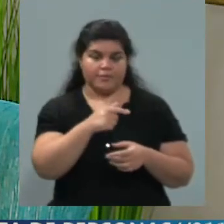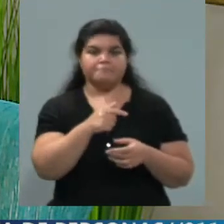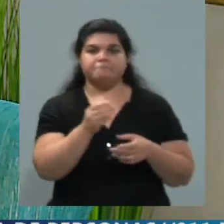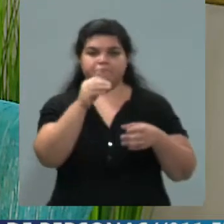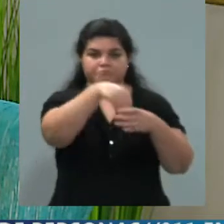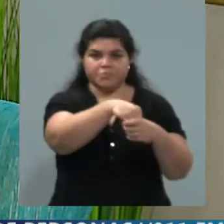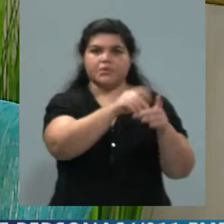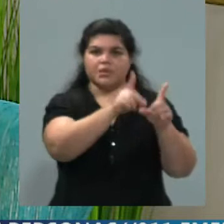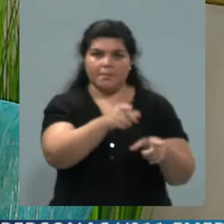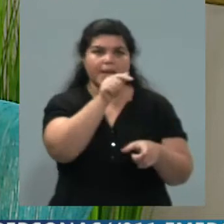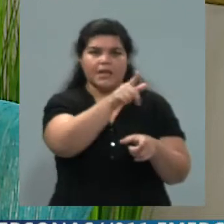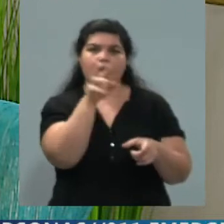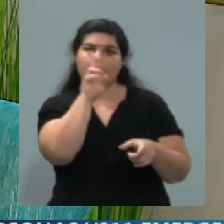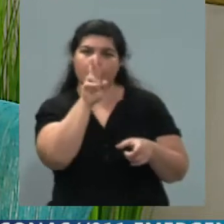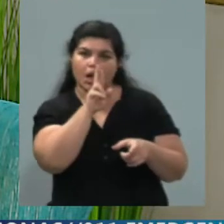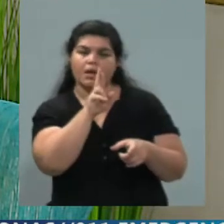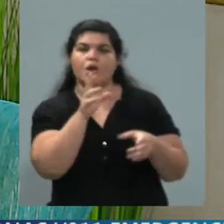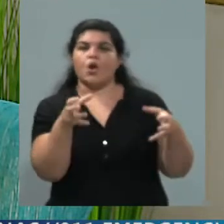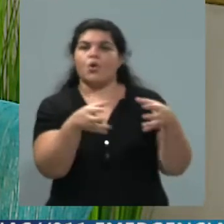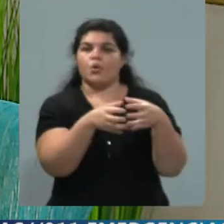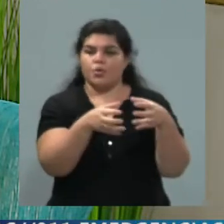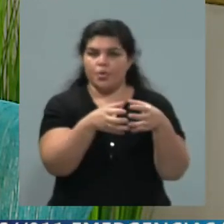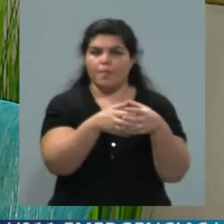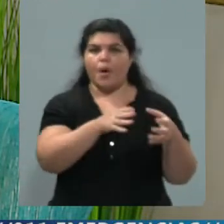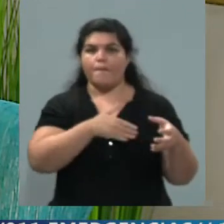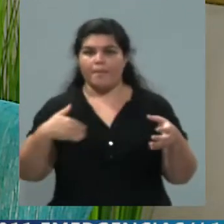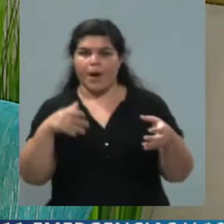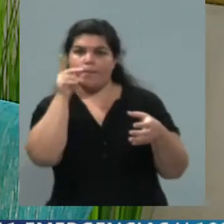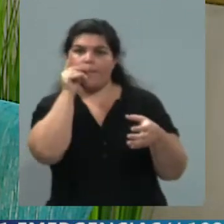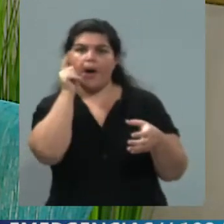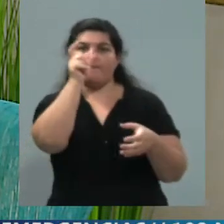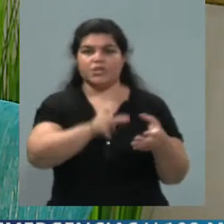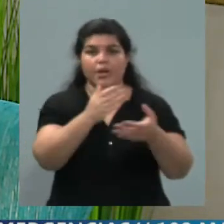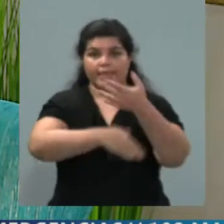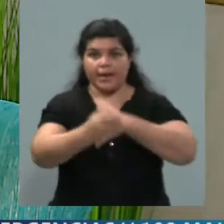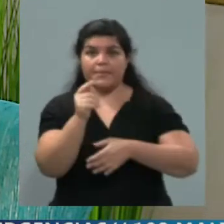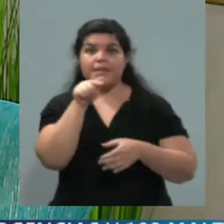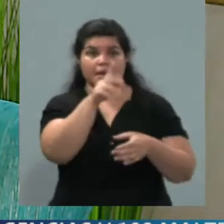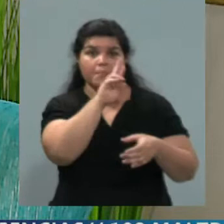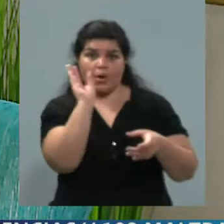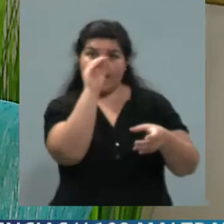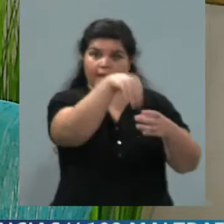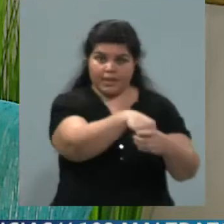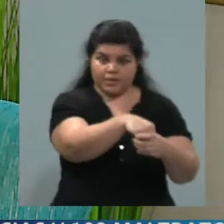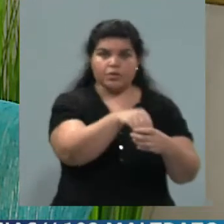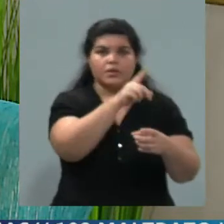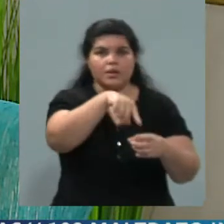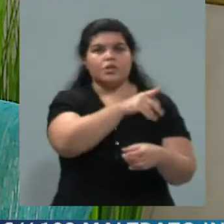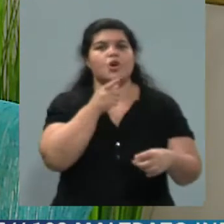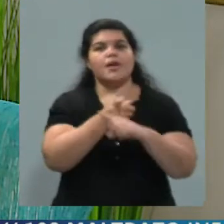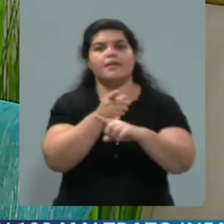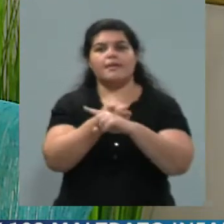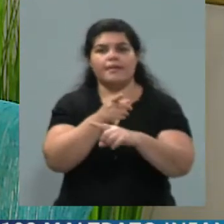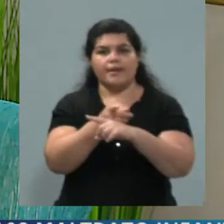y madres de personas con discapacidad, este reclamo que vienen pidiendo a nivel nacional y por supuesto también lo han hecho aquí en la provincia